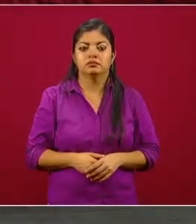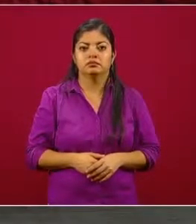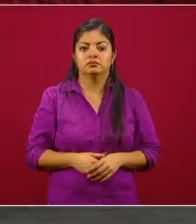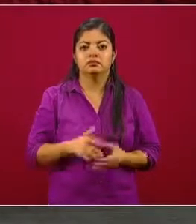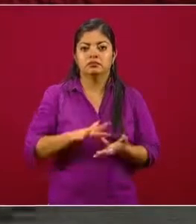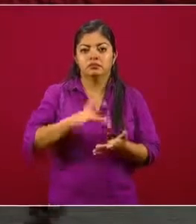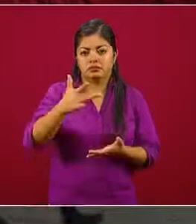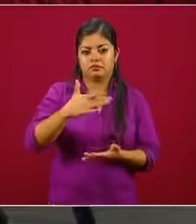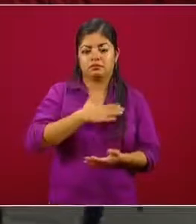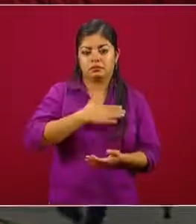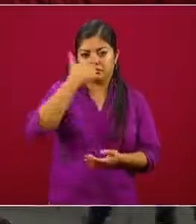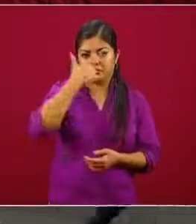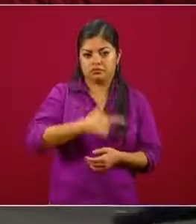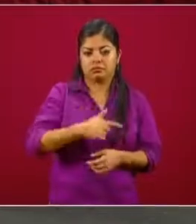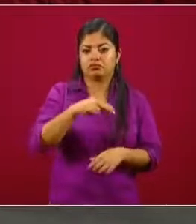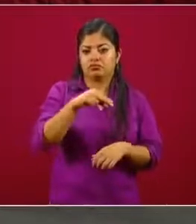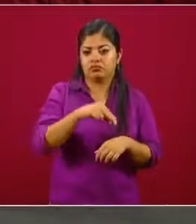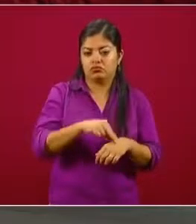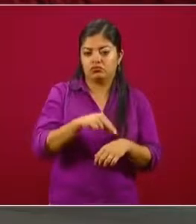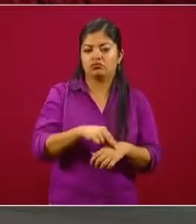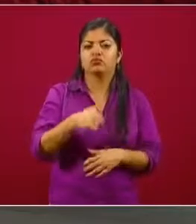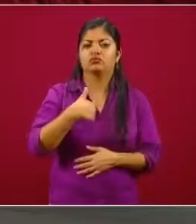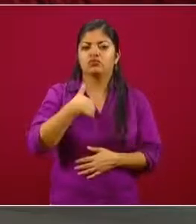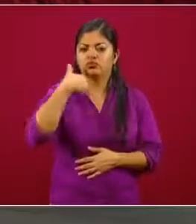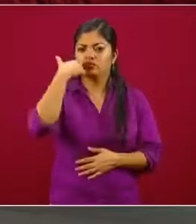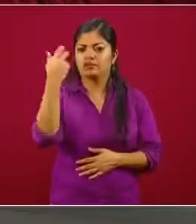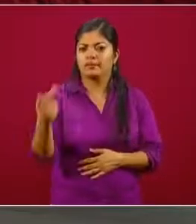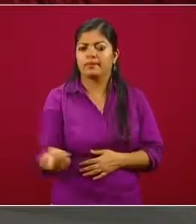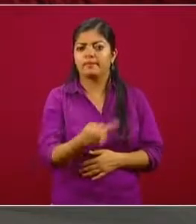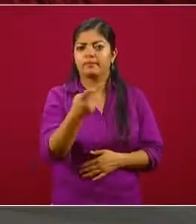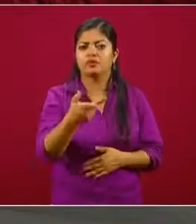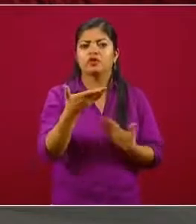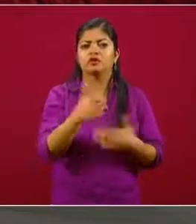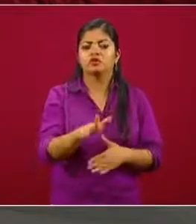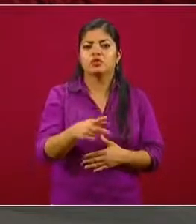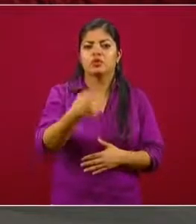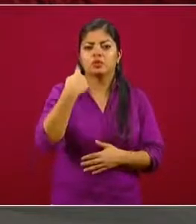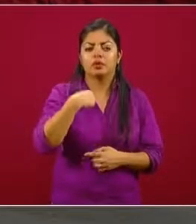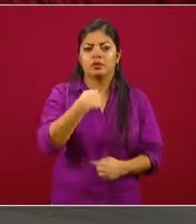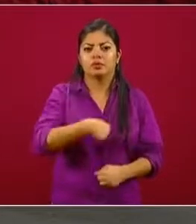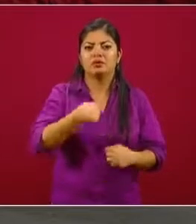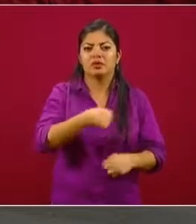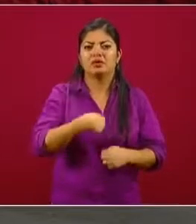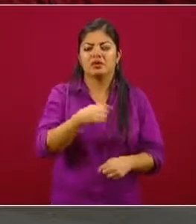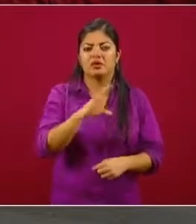Gracias, buenas noches, doctor. Bueno, primero le quiero preguntar sobre los ventiladores